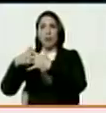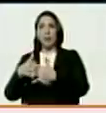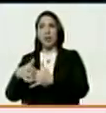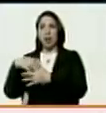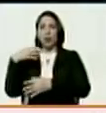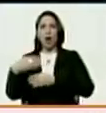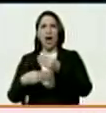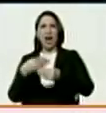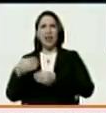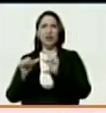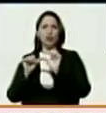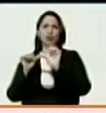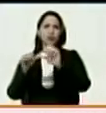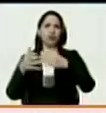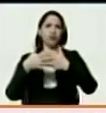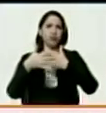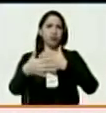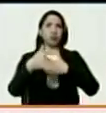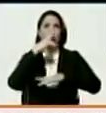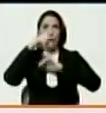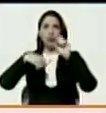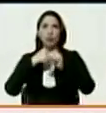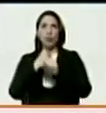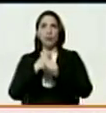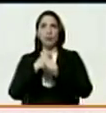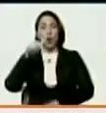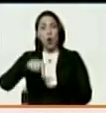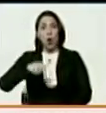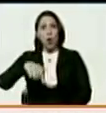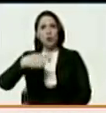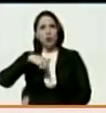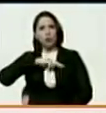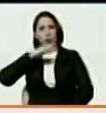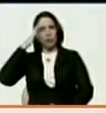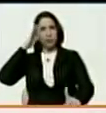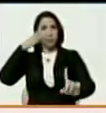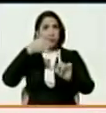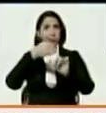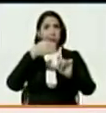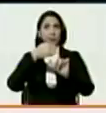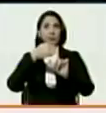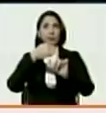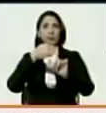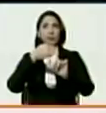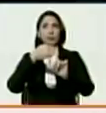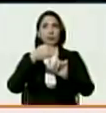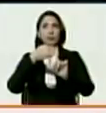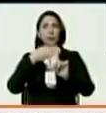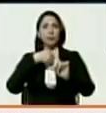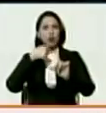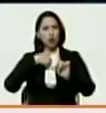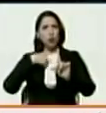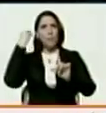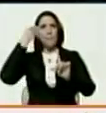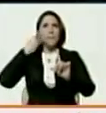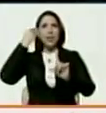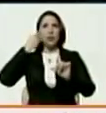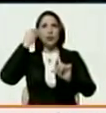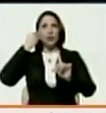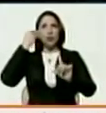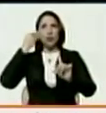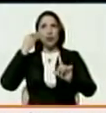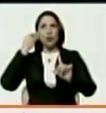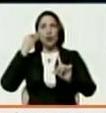perpetrado a lo largo de estos años. Hoy queremos concentrarnos en lo que creo es la